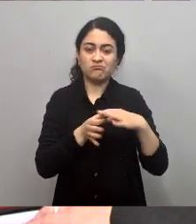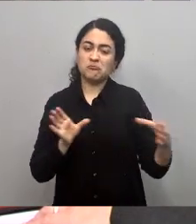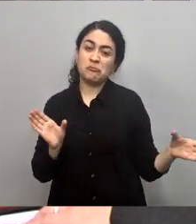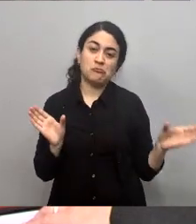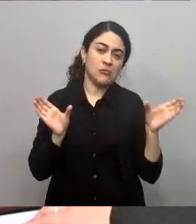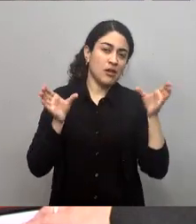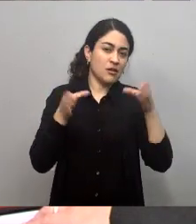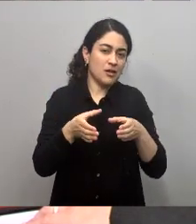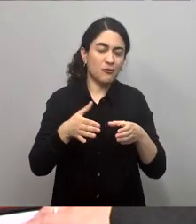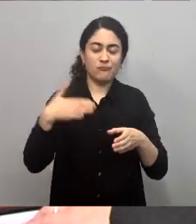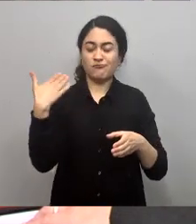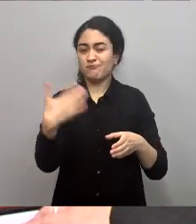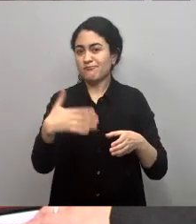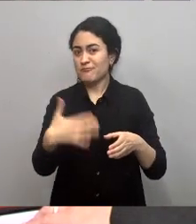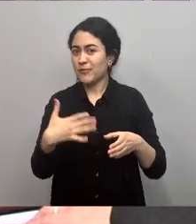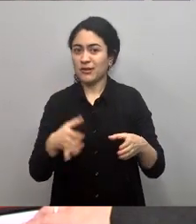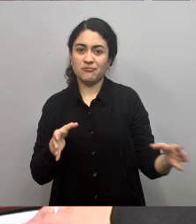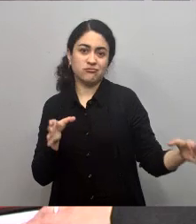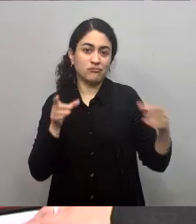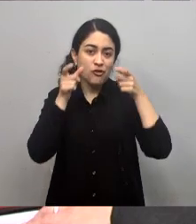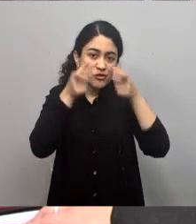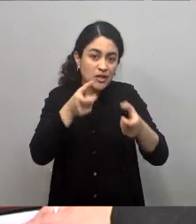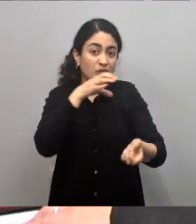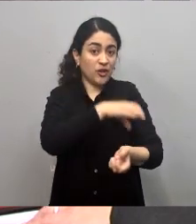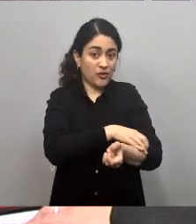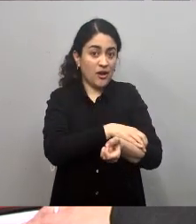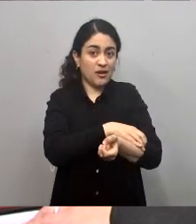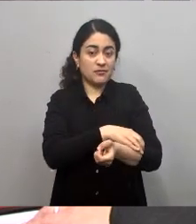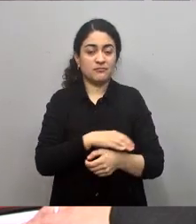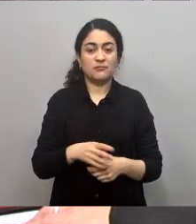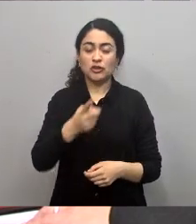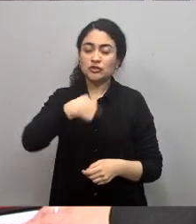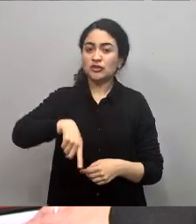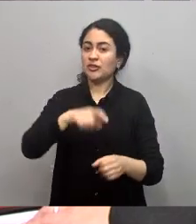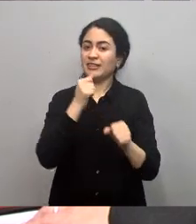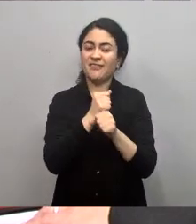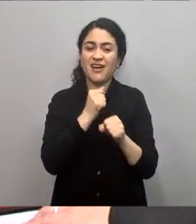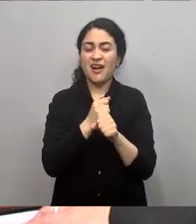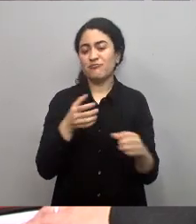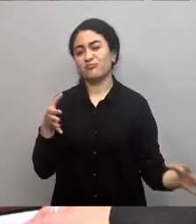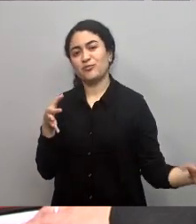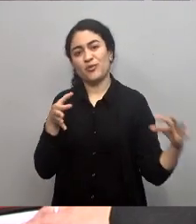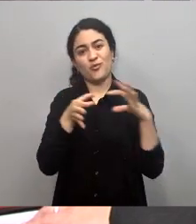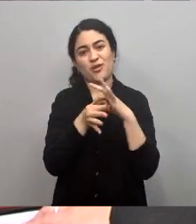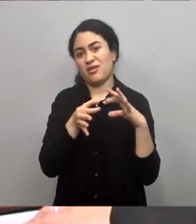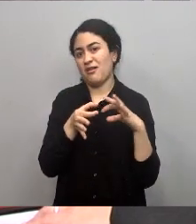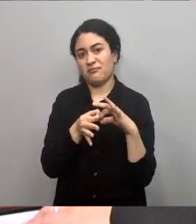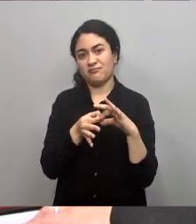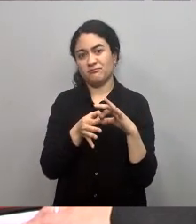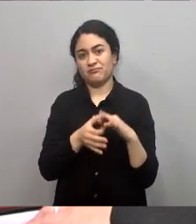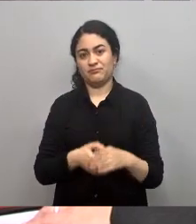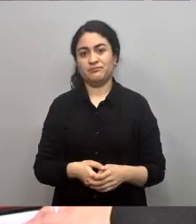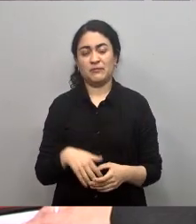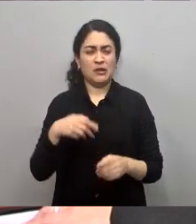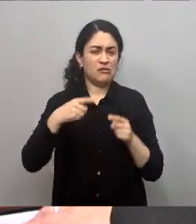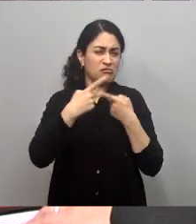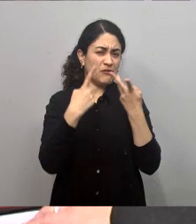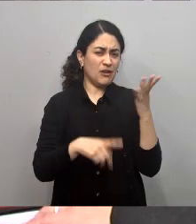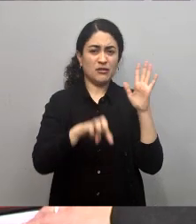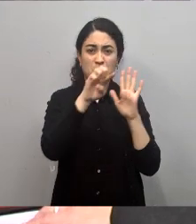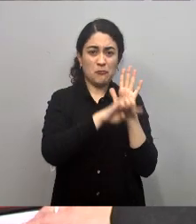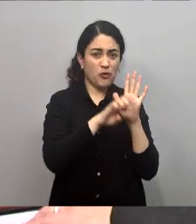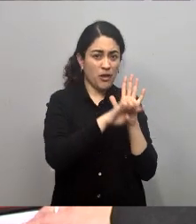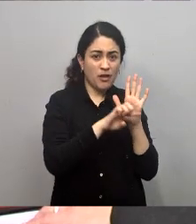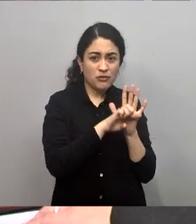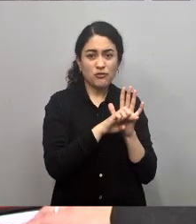con un equipo bastante potente de consejeros regionales, en virtud del cual estamos trabajando de manera conjunta.